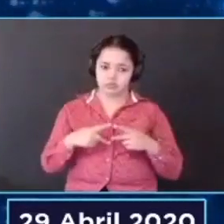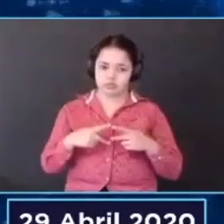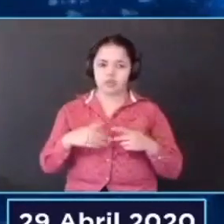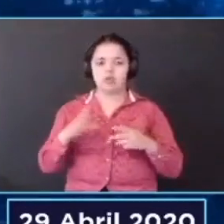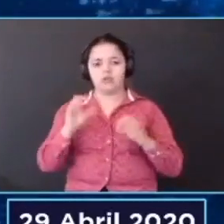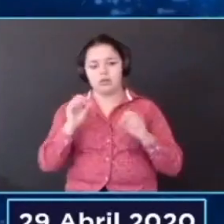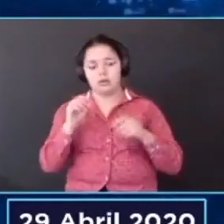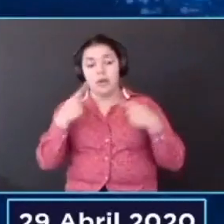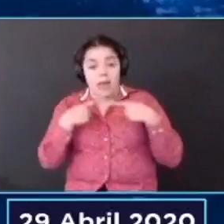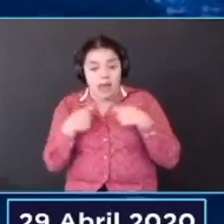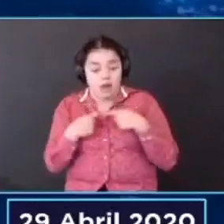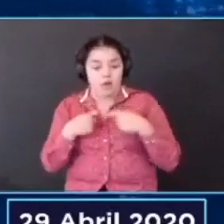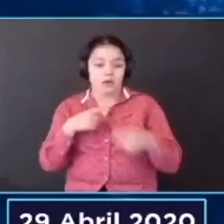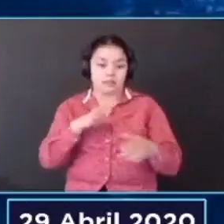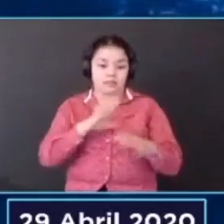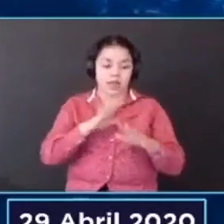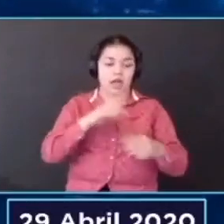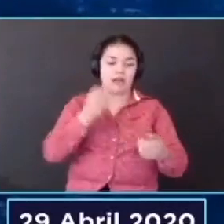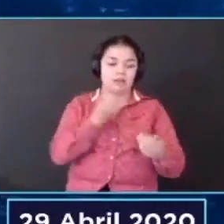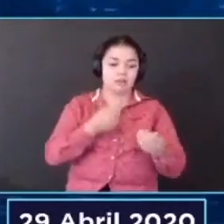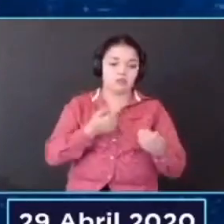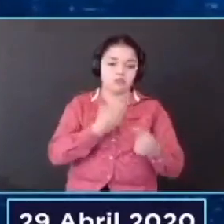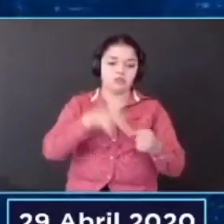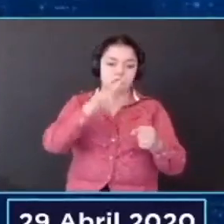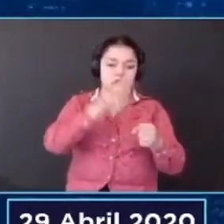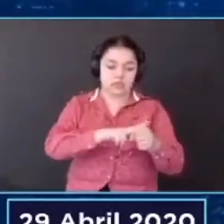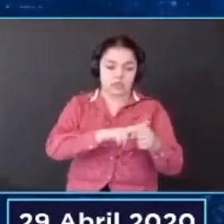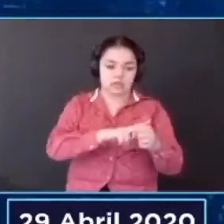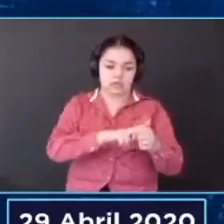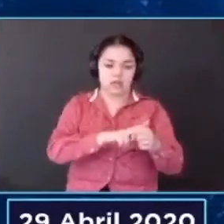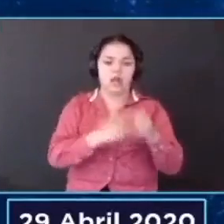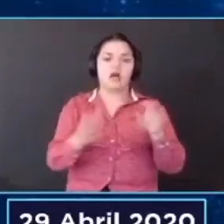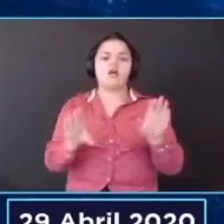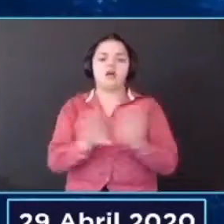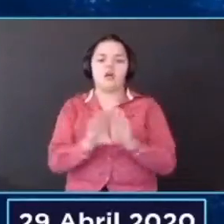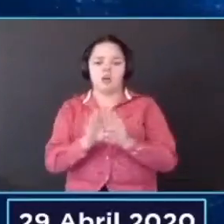De este segmento de esta gráfica, la vamos a pasar acá y le vamos a dar una totalidad de 100%.